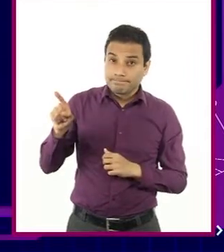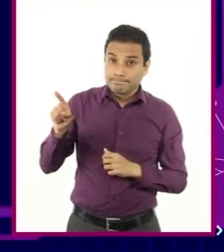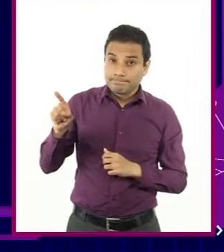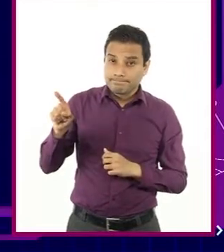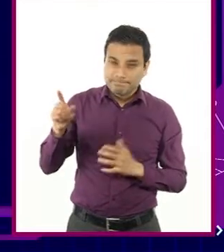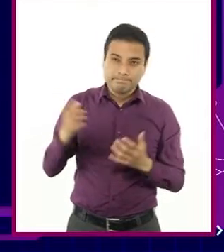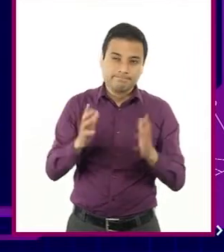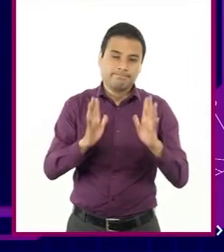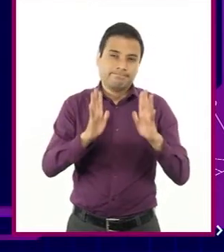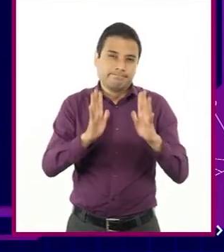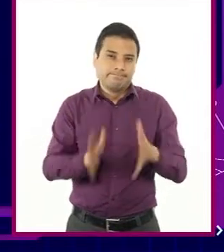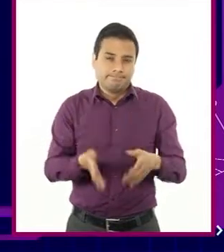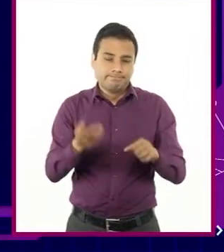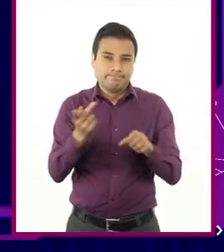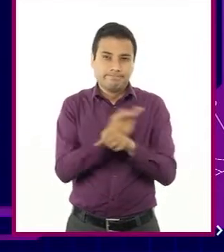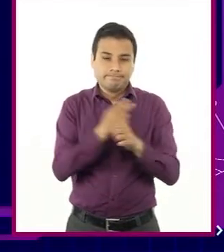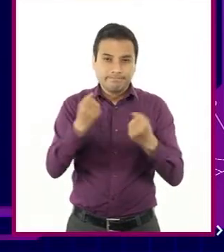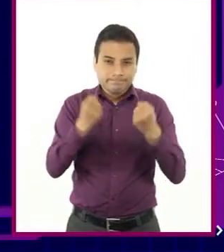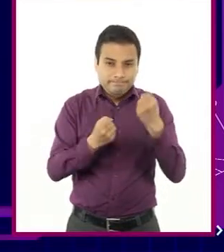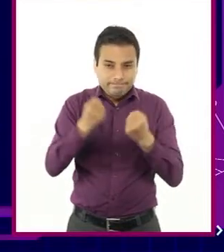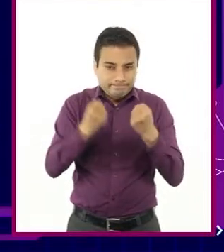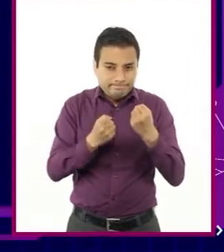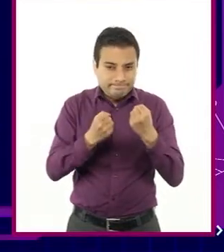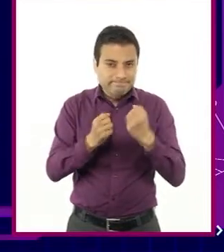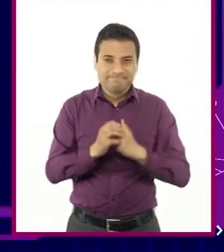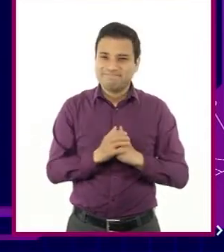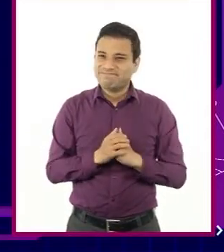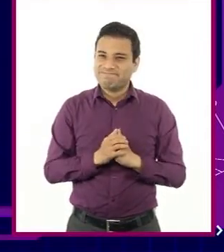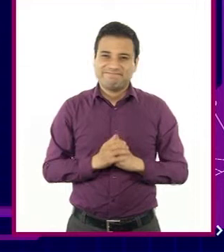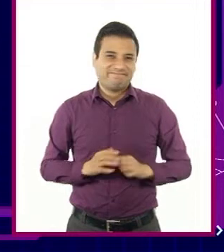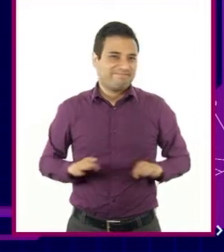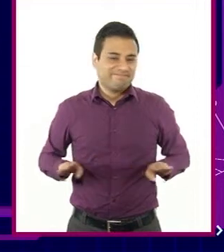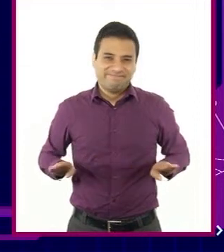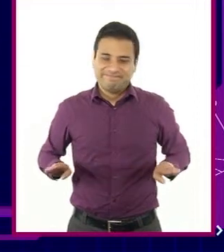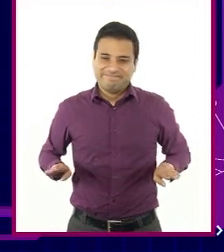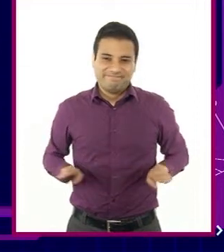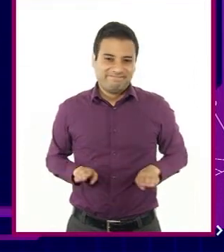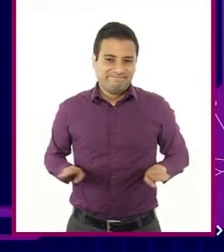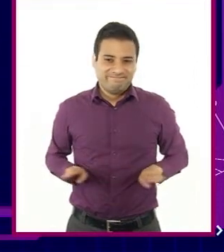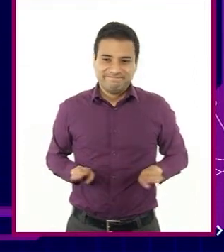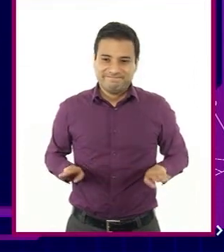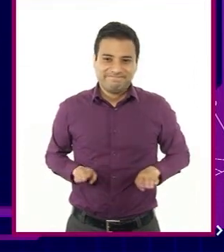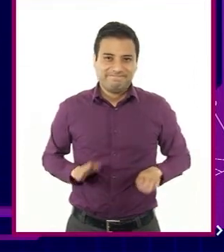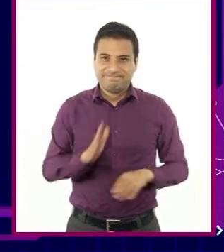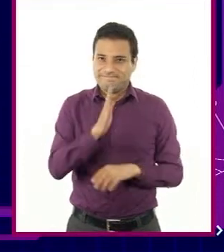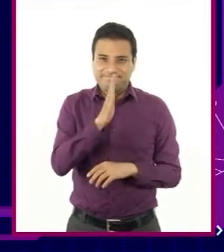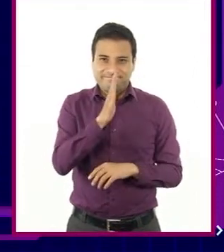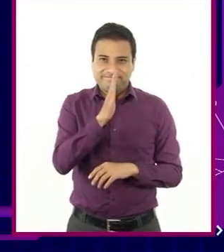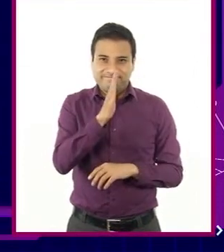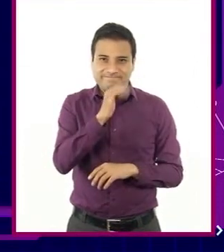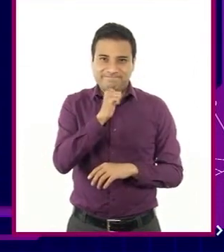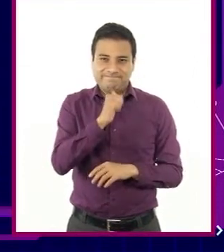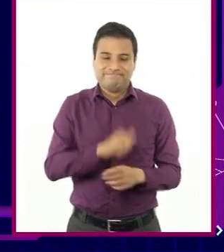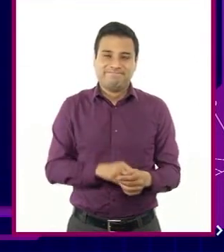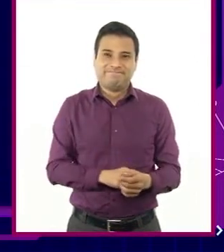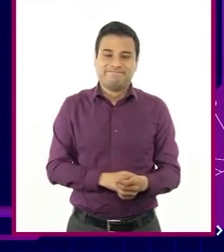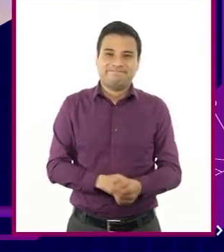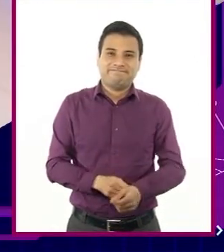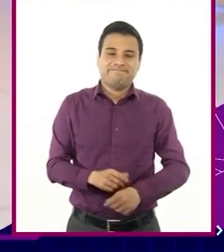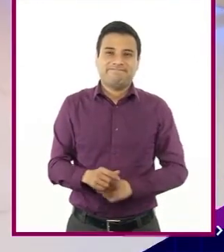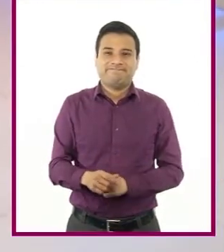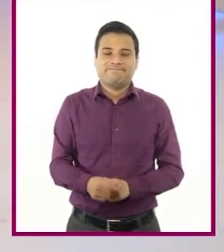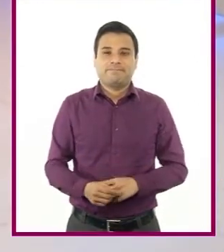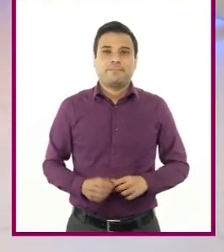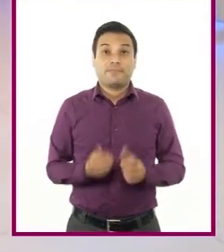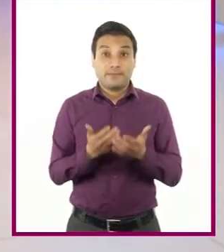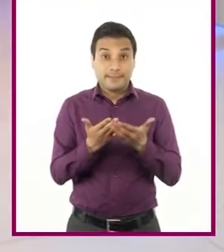109,432.4 kilómetros y no cumple con la condición de no exceder 100,000 kilómetros de recorrido.